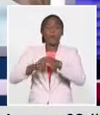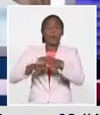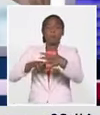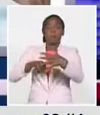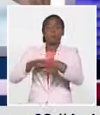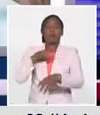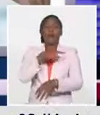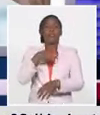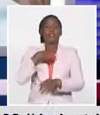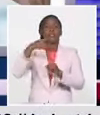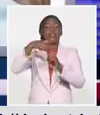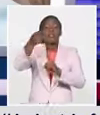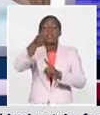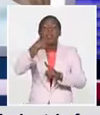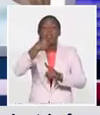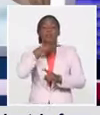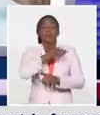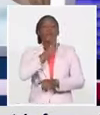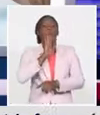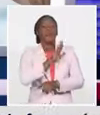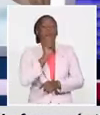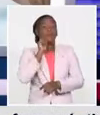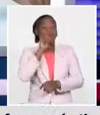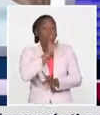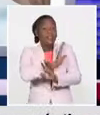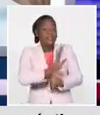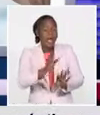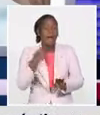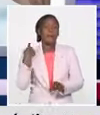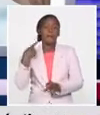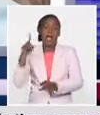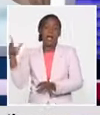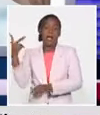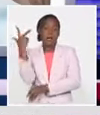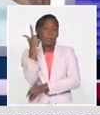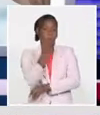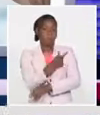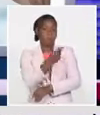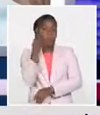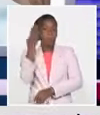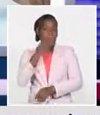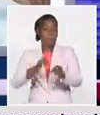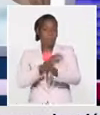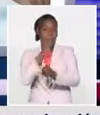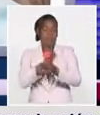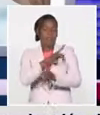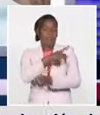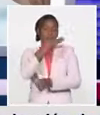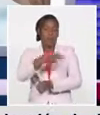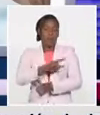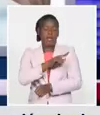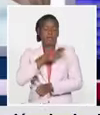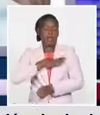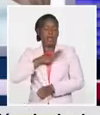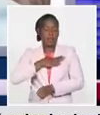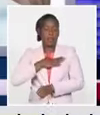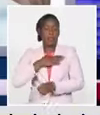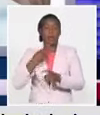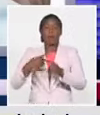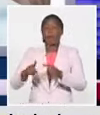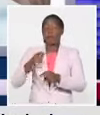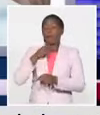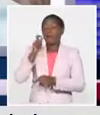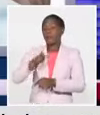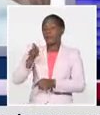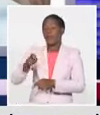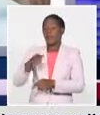Las personas que están utilizando el nasalferón para el estudio clínico no deben, las personas que están en